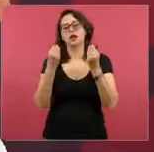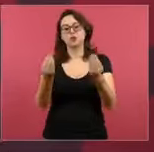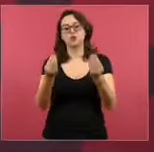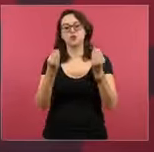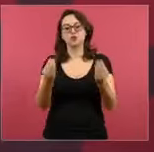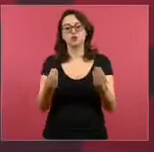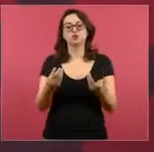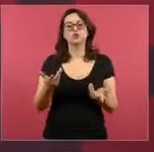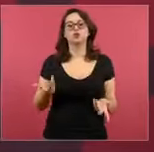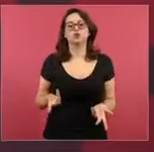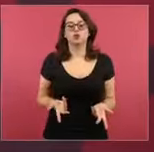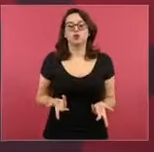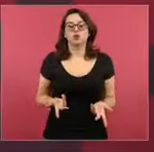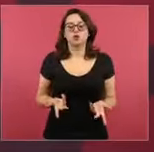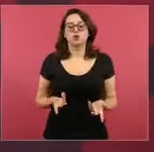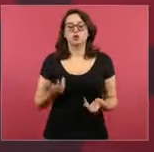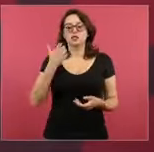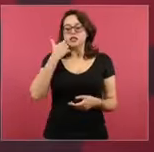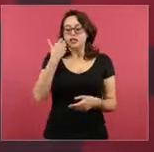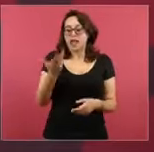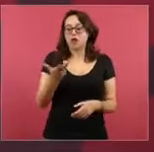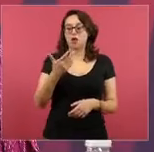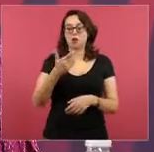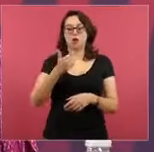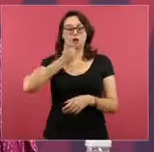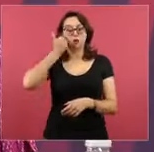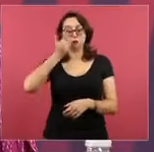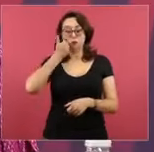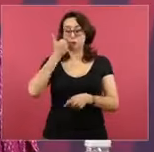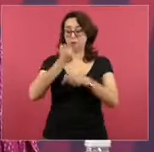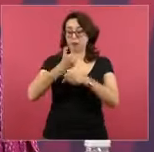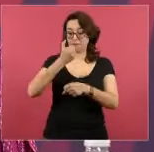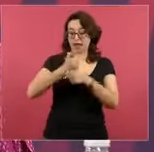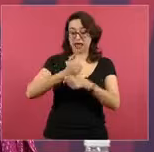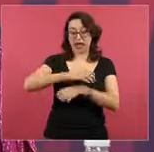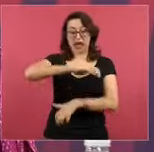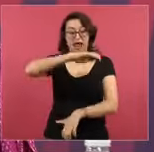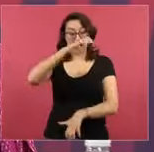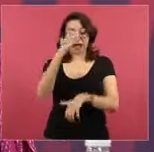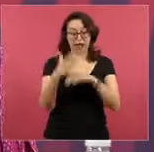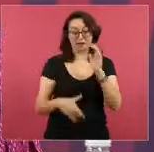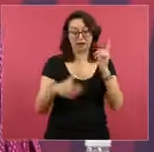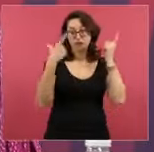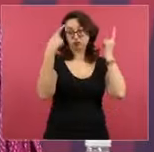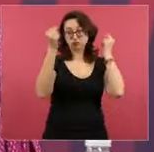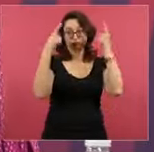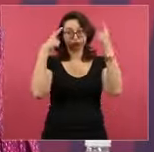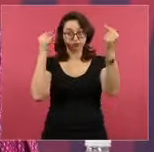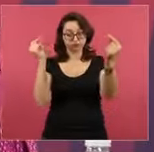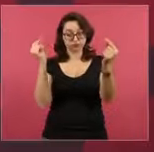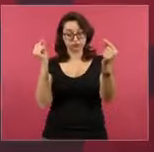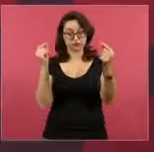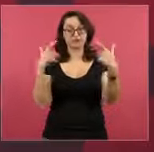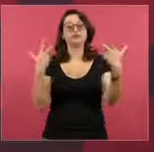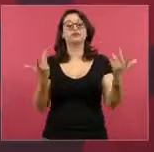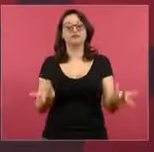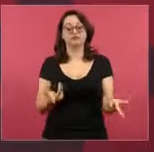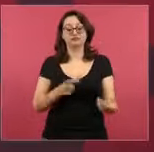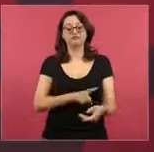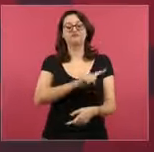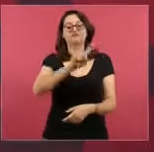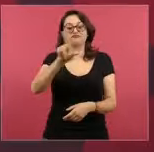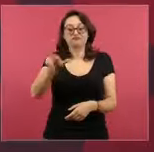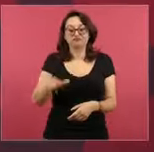egresados de la educación básica con conocimientos sólidos que les permitan enfrentar la posibilidad de